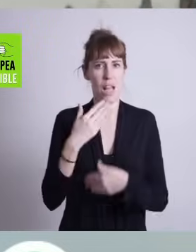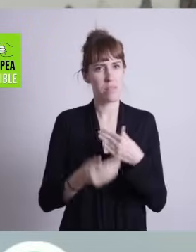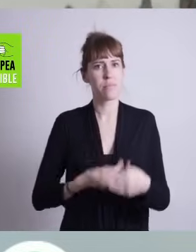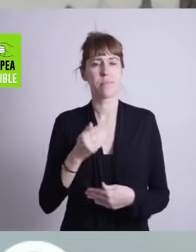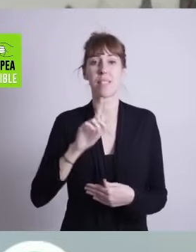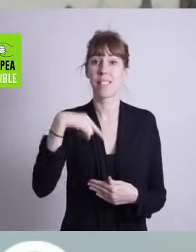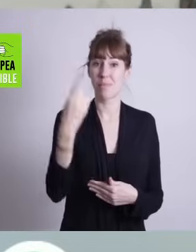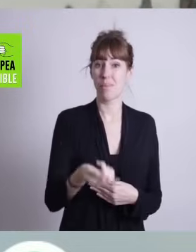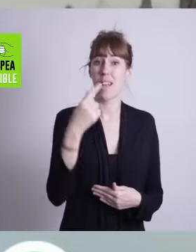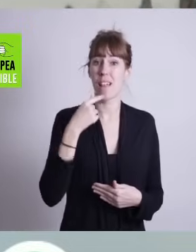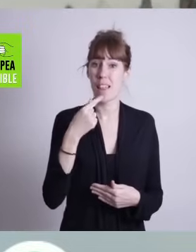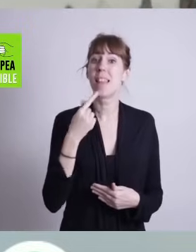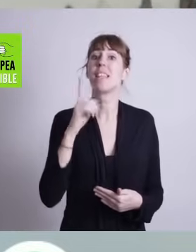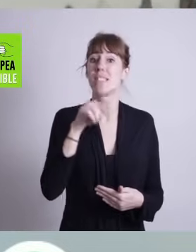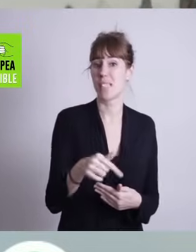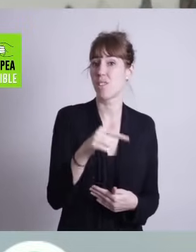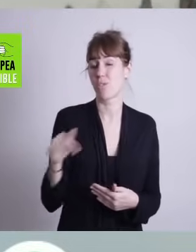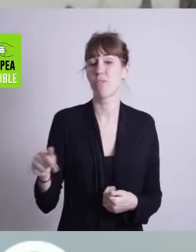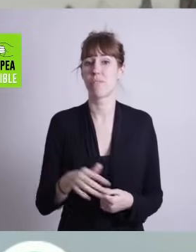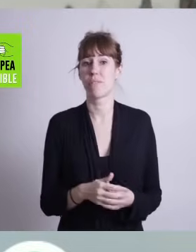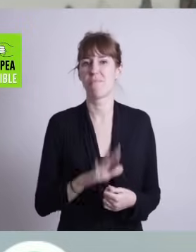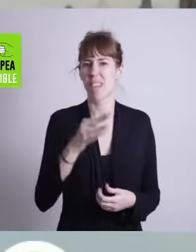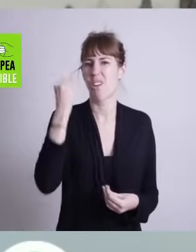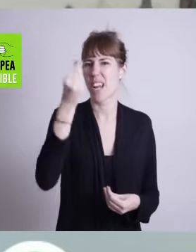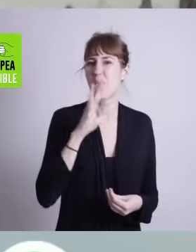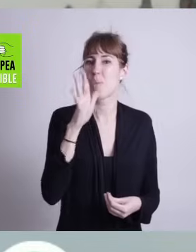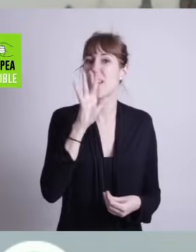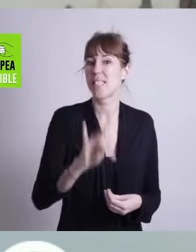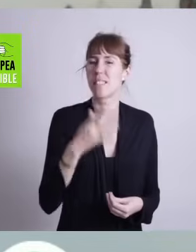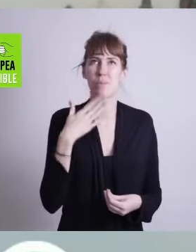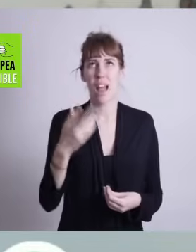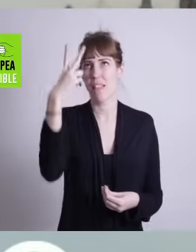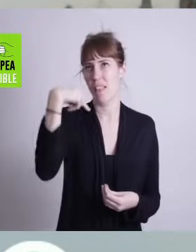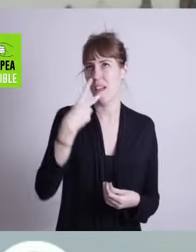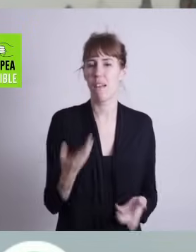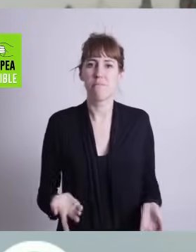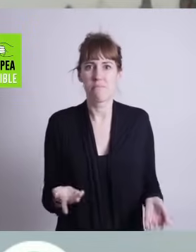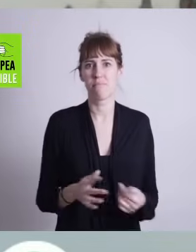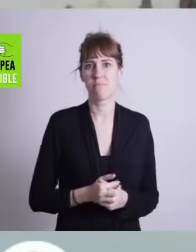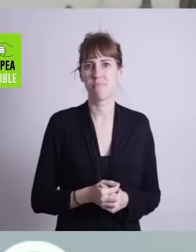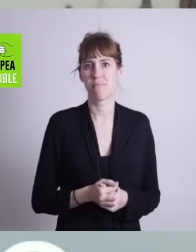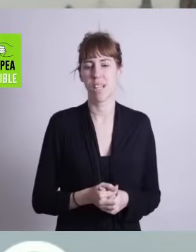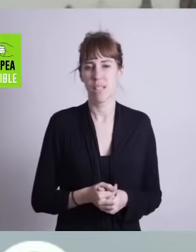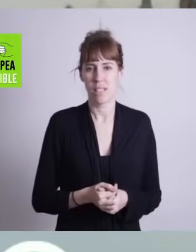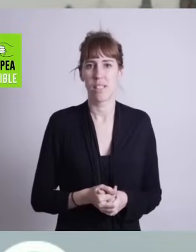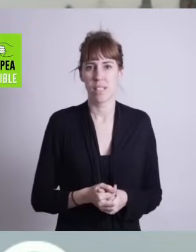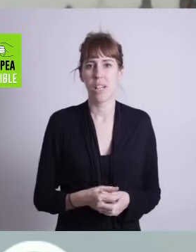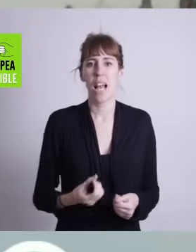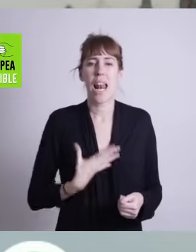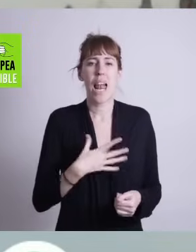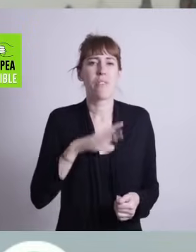realmente decir si lo es o no lo es. pero creer por creer, fe ciega, la fe está siempre basada en el